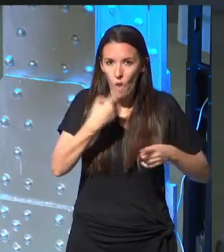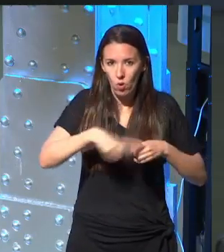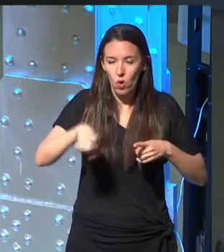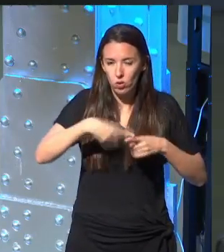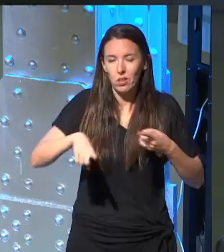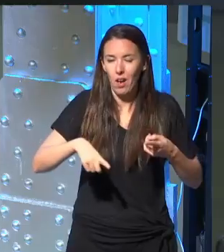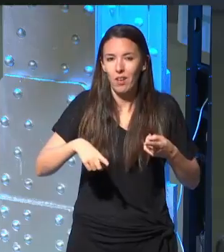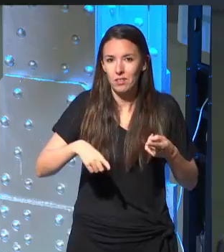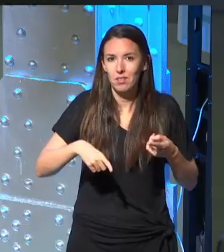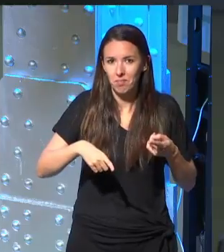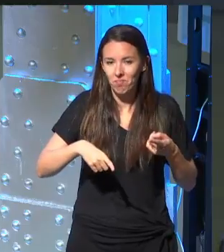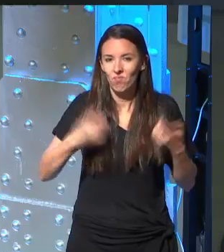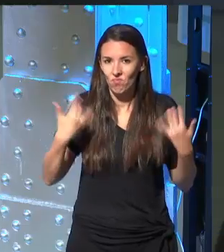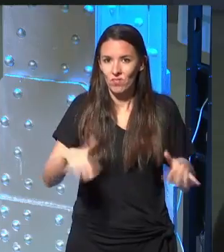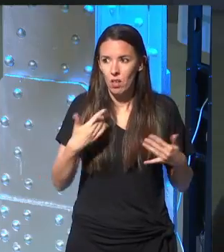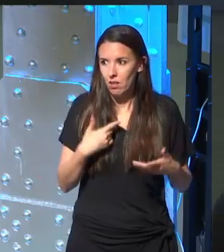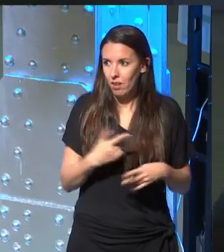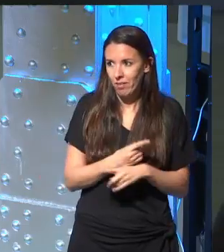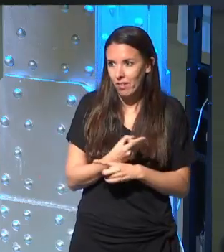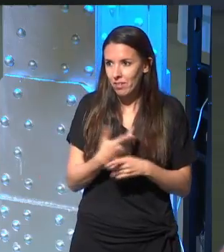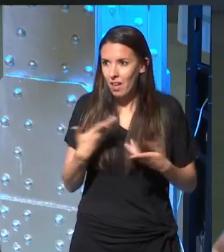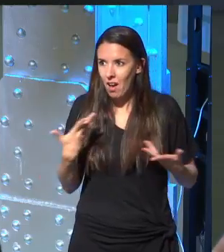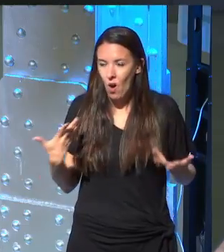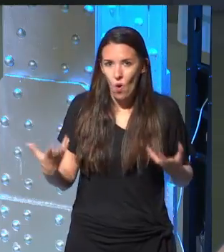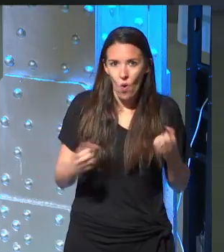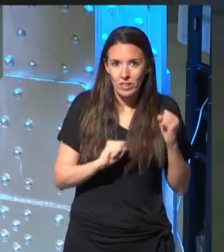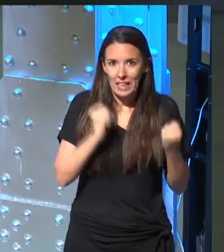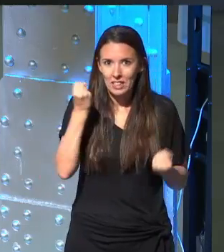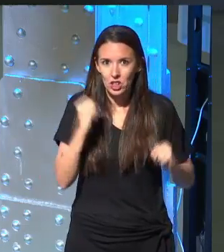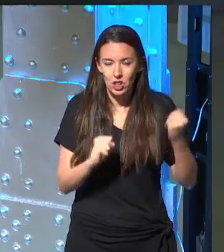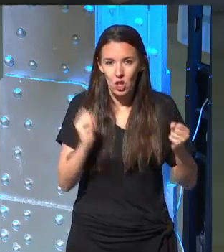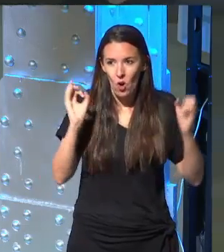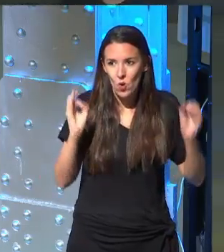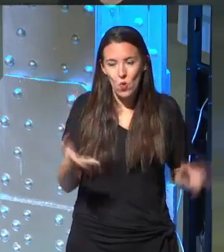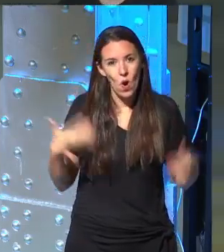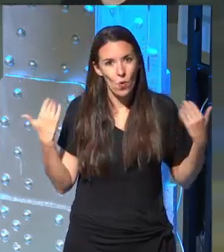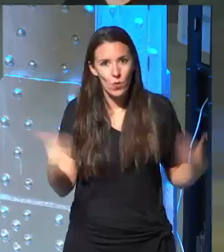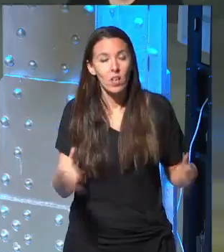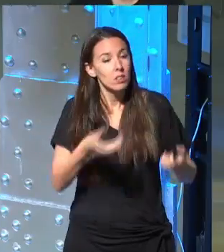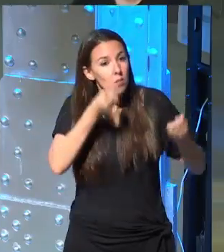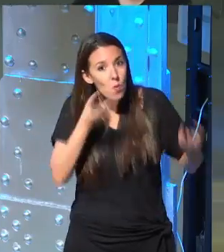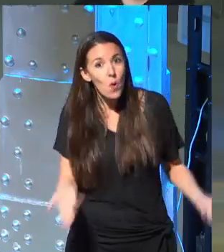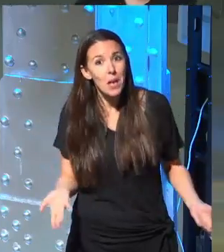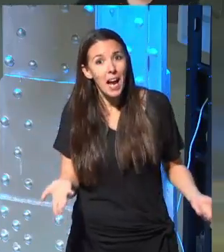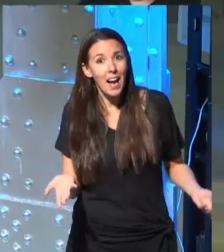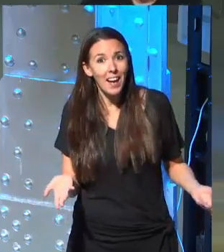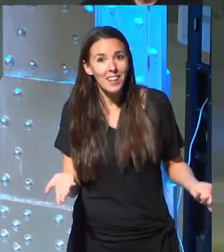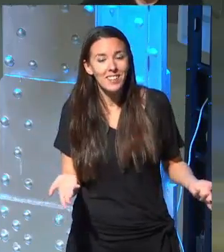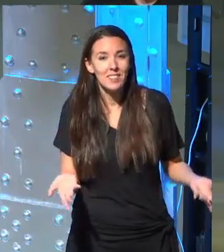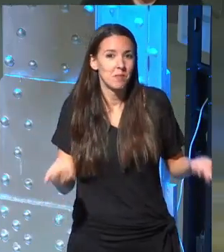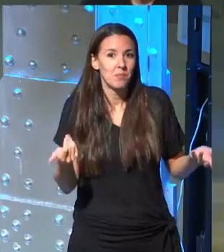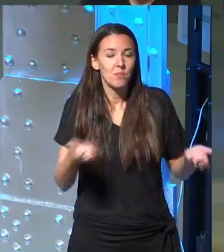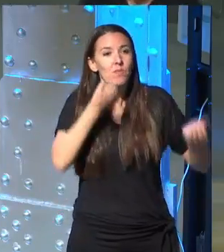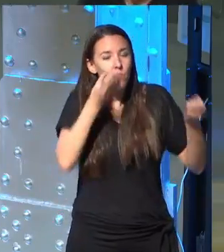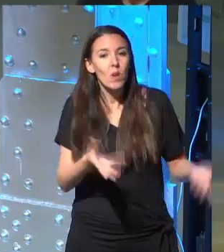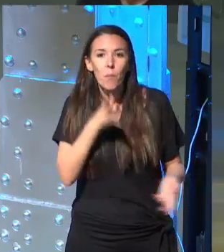cosas. Madre mía, qué tensión. Estoy peor que con el hilo. Que está muy bien. Entonces, claro, no.